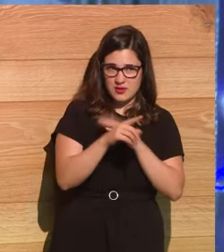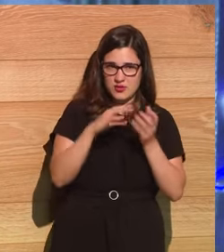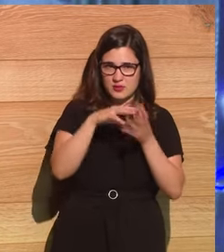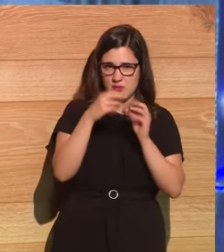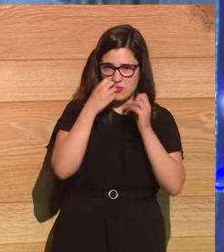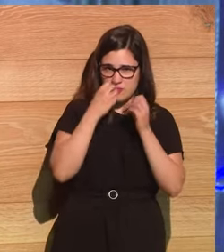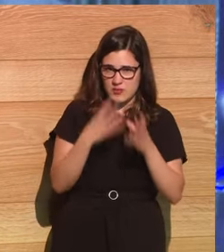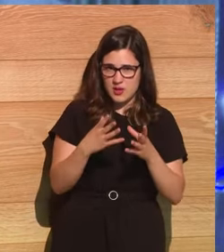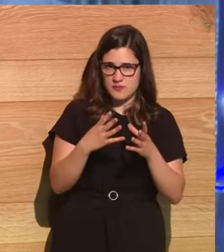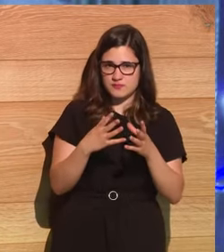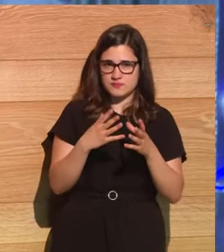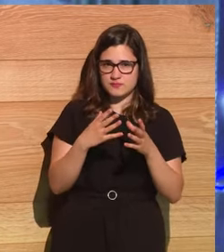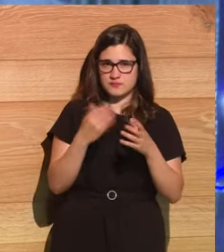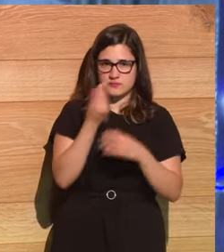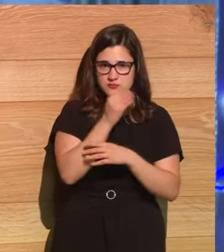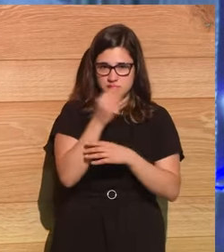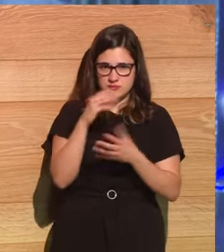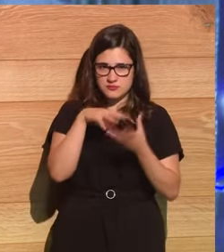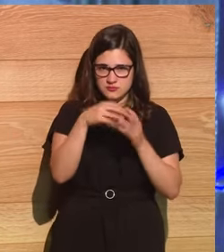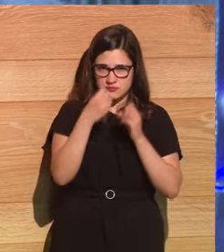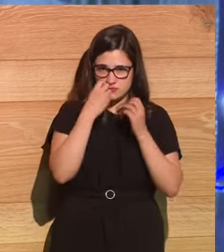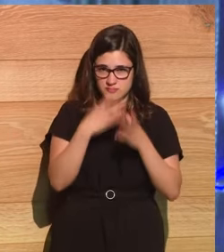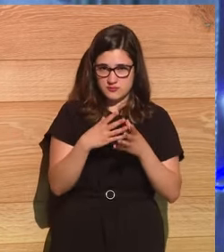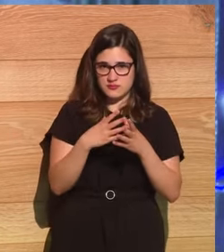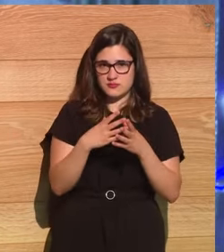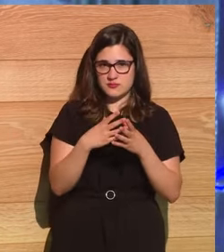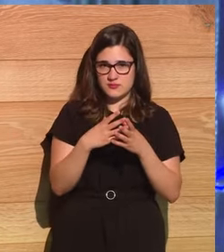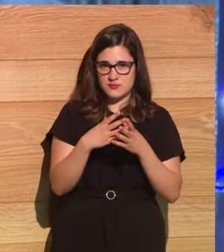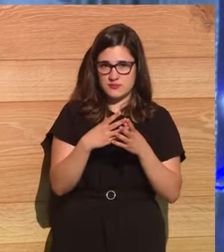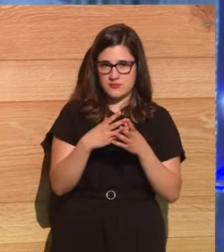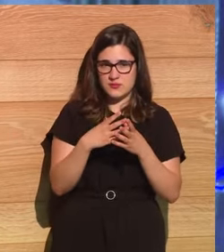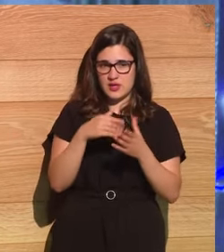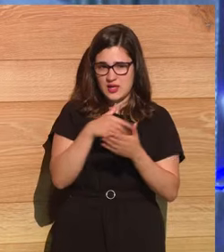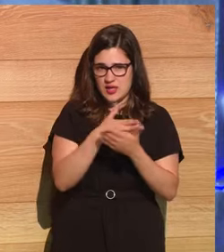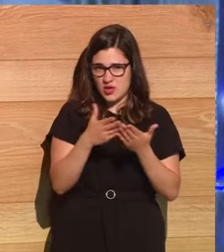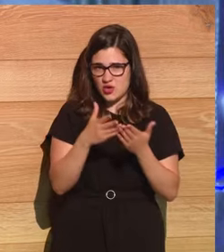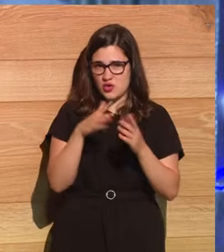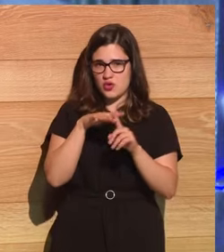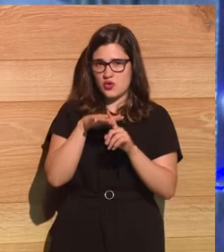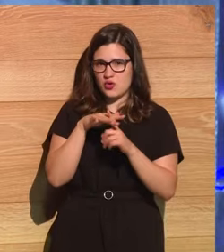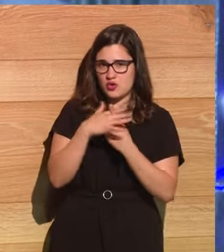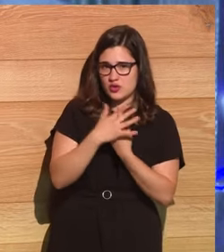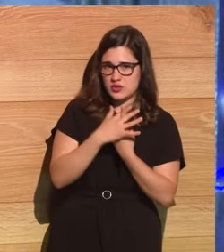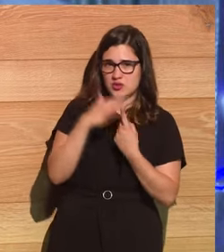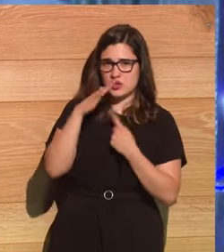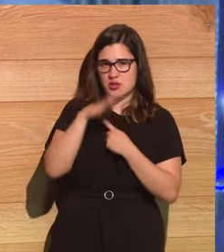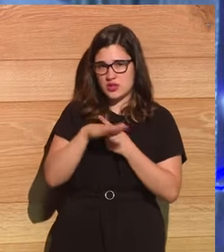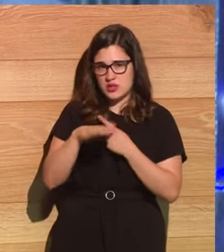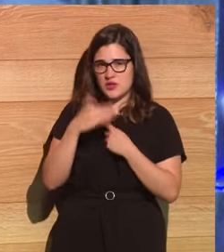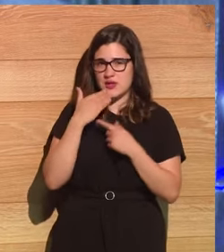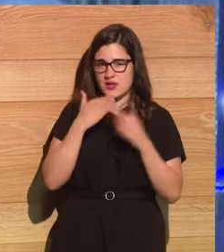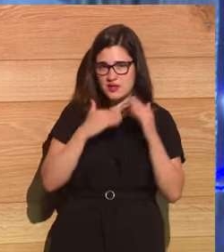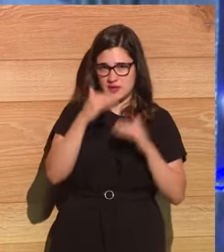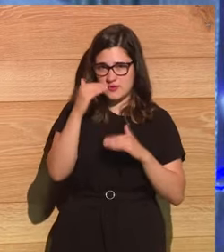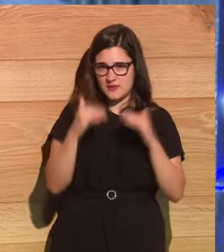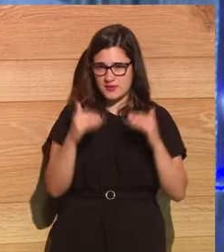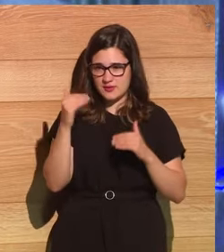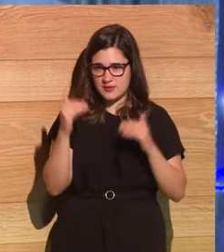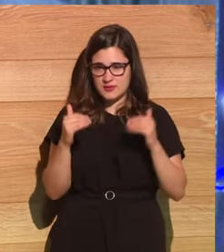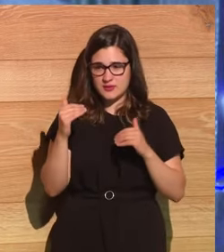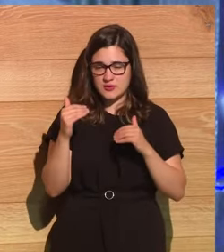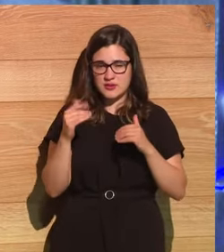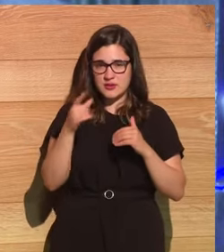yo coloquialmente, que están adolescentes, que están o no en contextos de niños de diferentes edades, ¿no? Sobre todo que